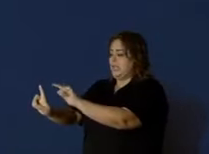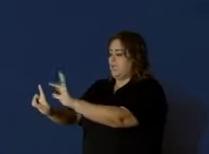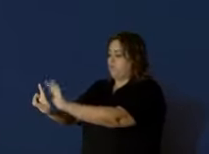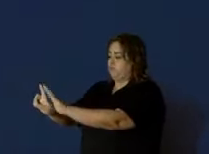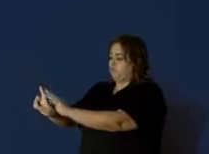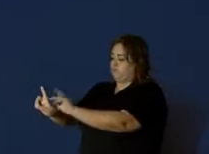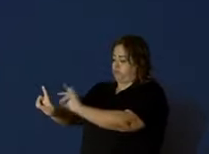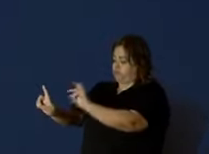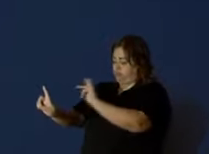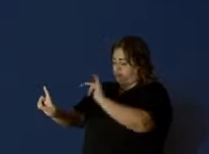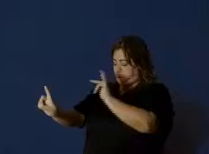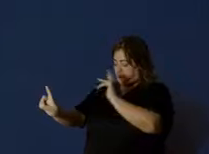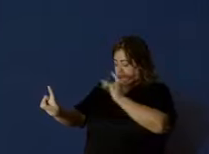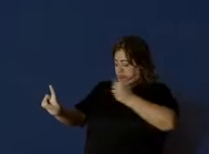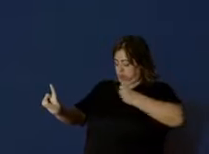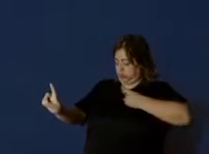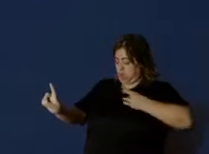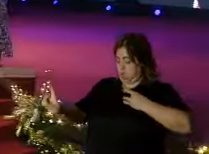Mira lo que dice.